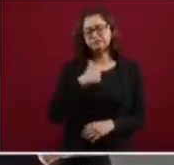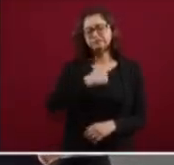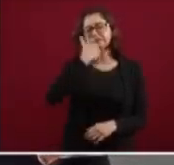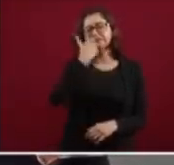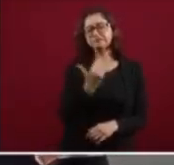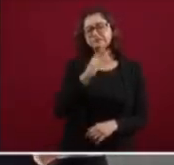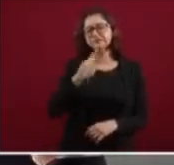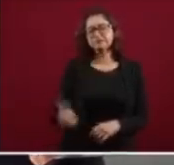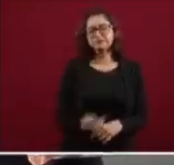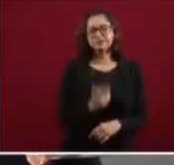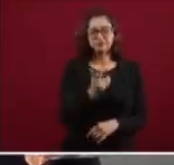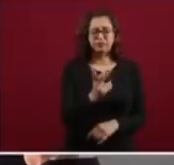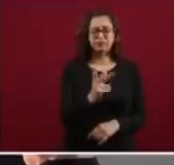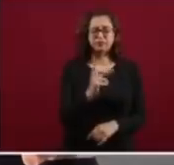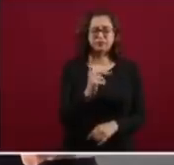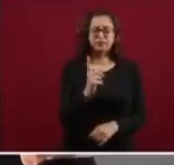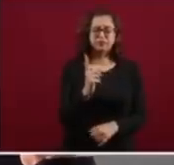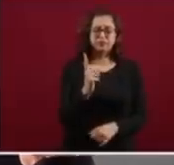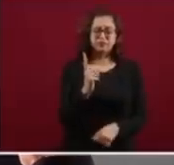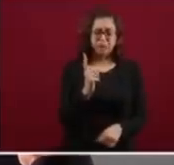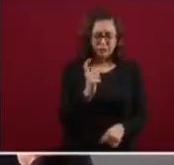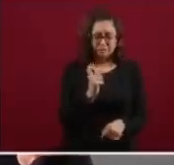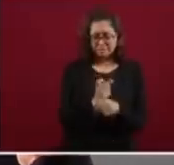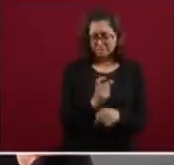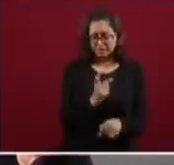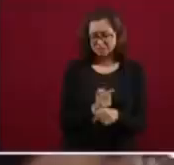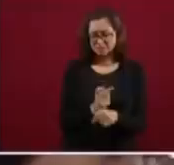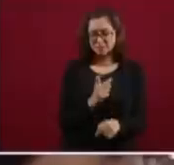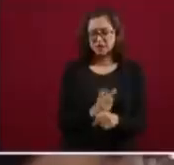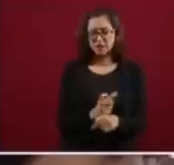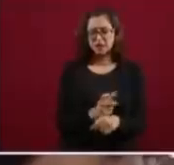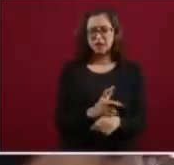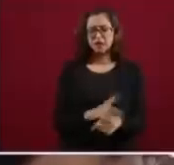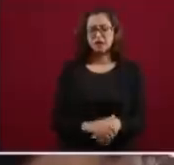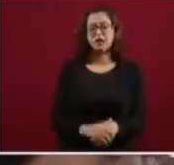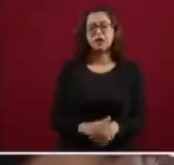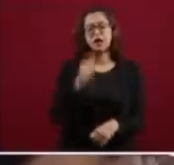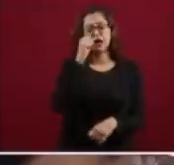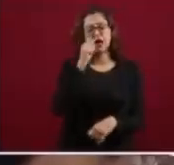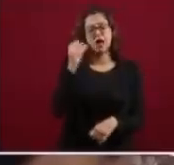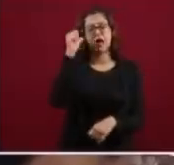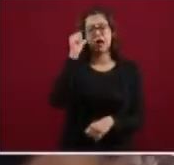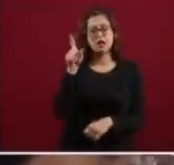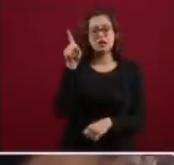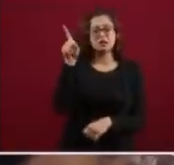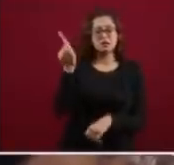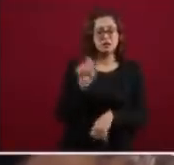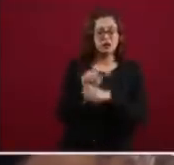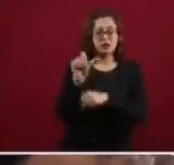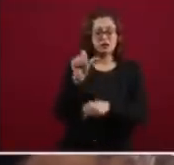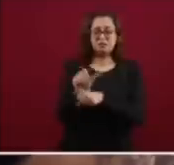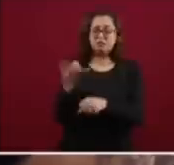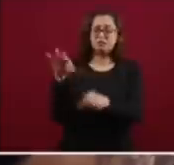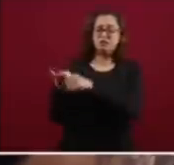preguntarle primeramente qué opinión tiene de las elecciones de ayer de argentina